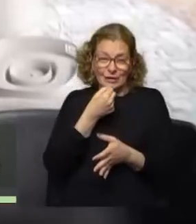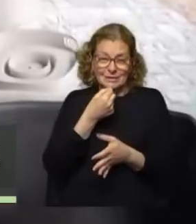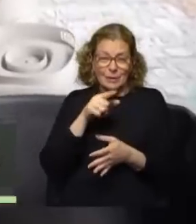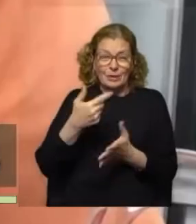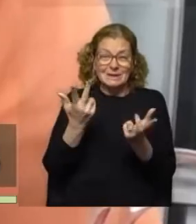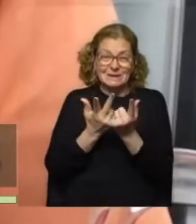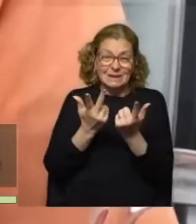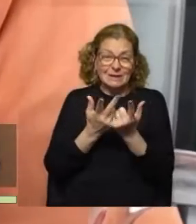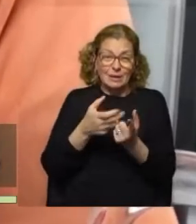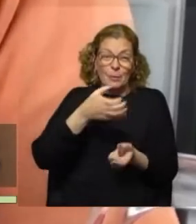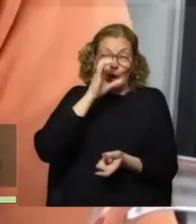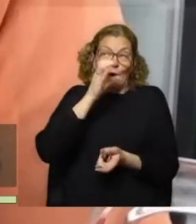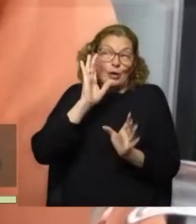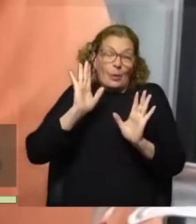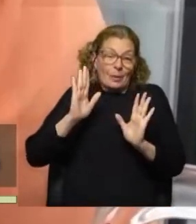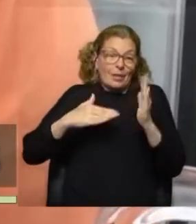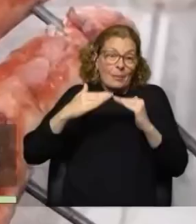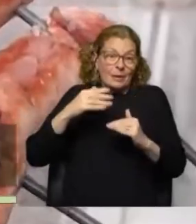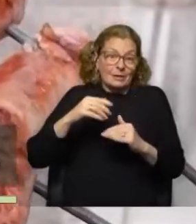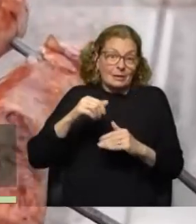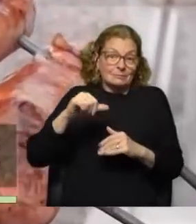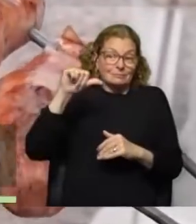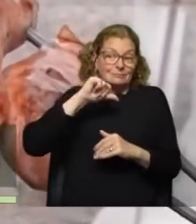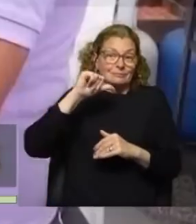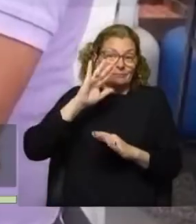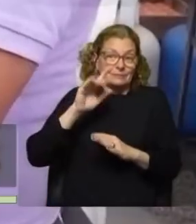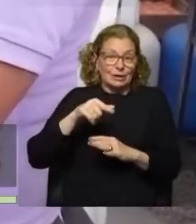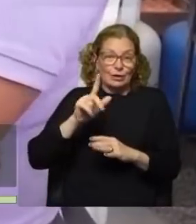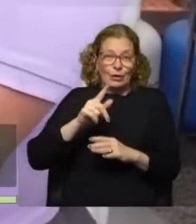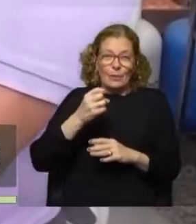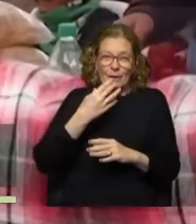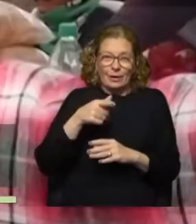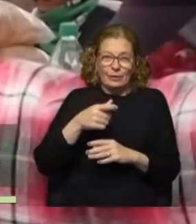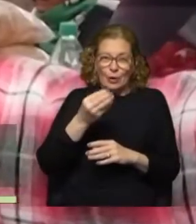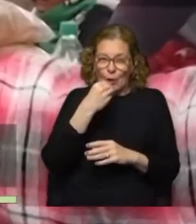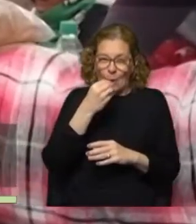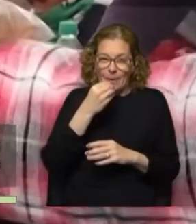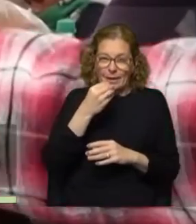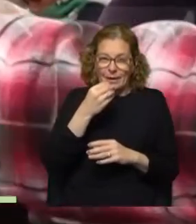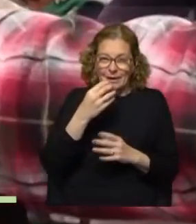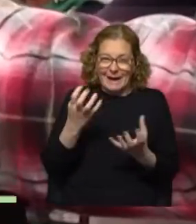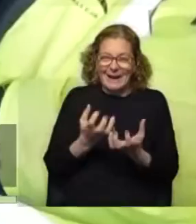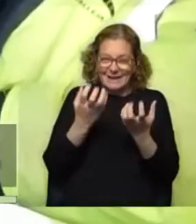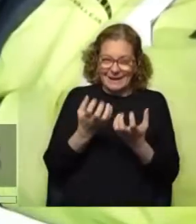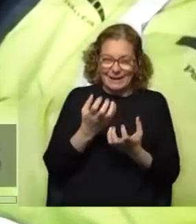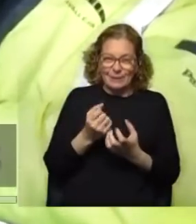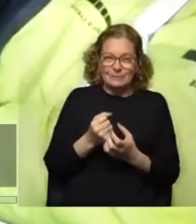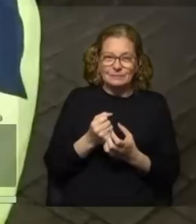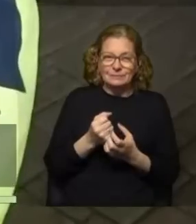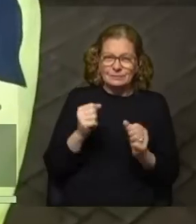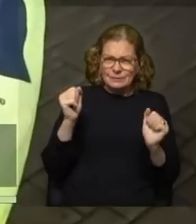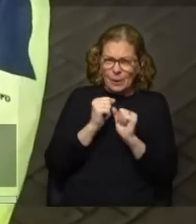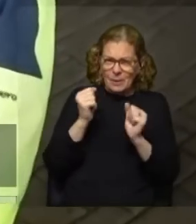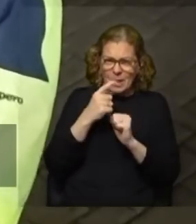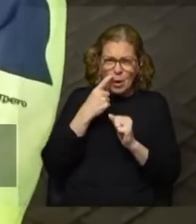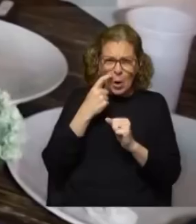depende lo que tú tomes porque si tomas mucho te pega Estos no son caseros Esto no se dejan comer todavía tan calentito que tiene miedo